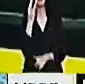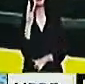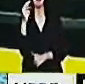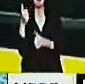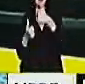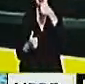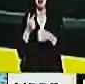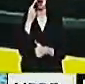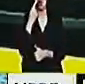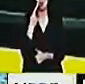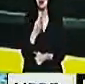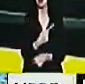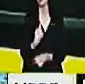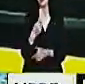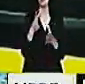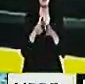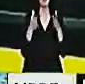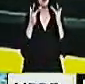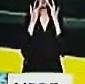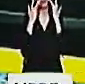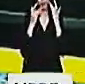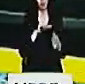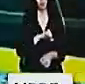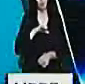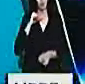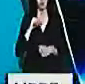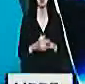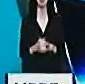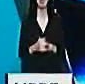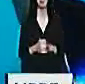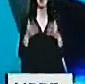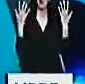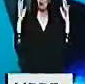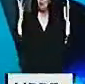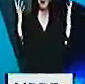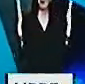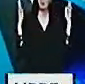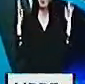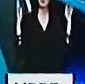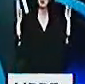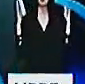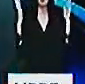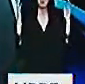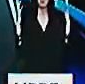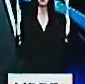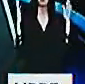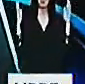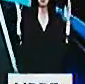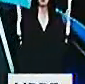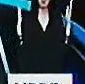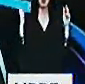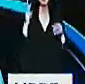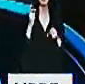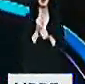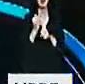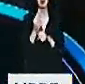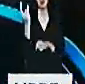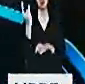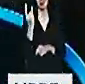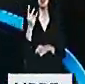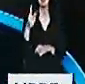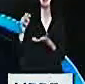profesionales hombres, lo que nos tiene muy, muy contentos y orgullosos. ¿Cómo no? Un aplauso, yo creo, ¿no? Un aplauso para ellos y para el trabajo de la Universidad